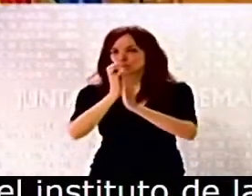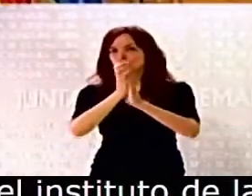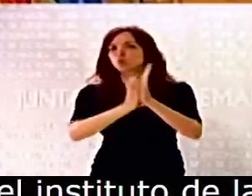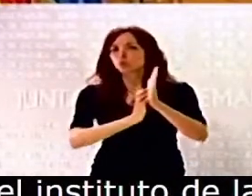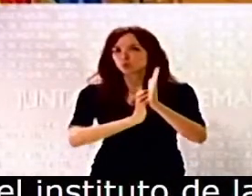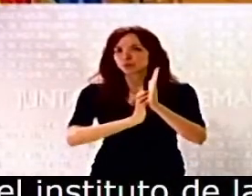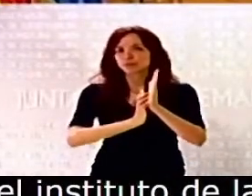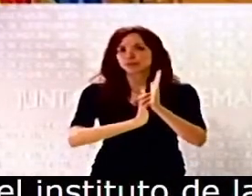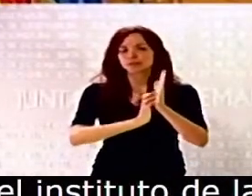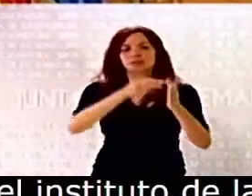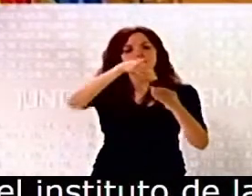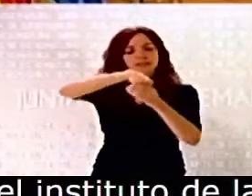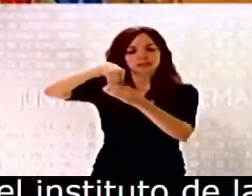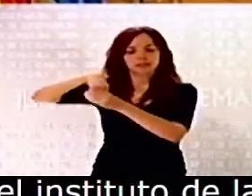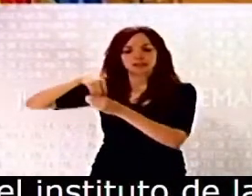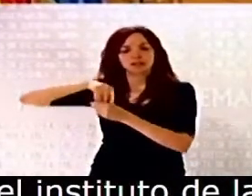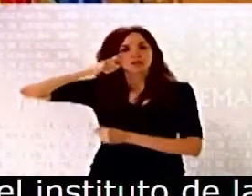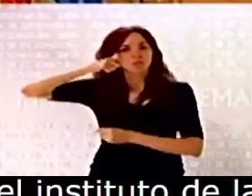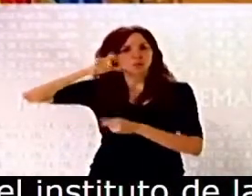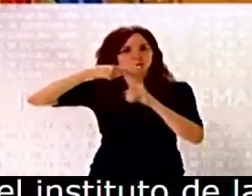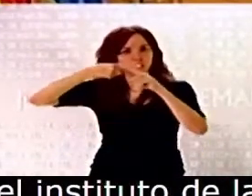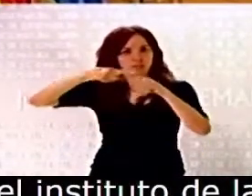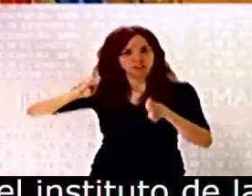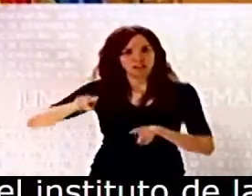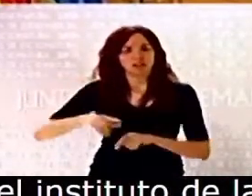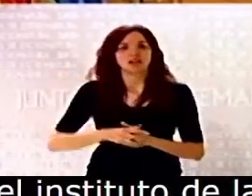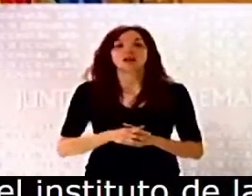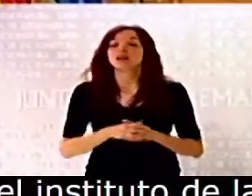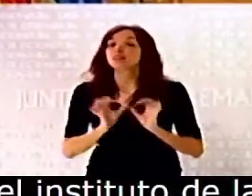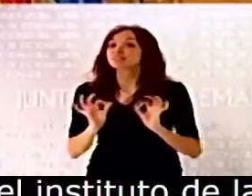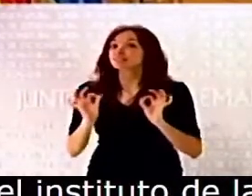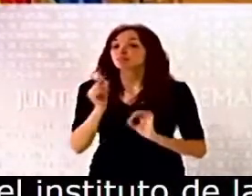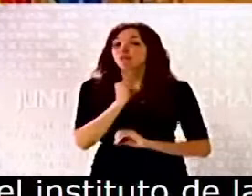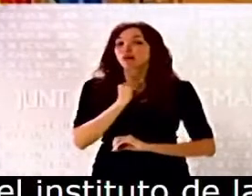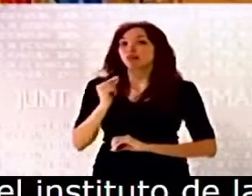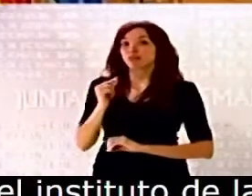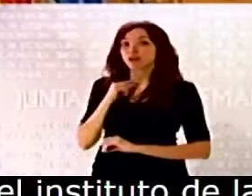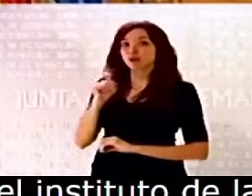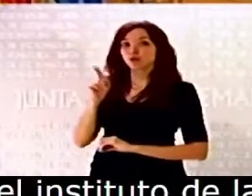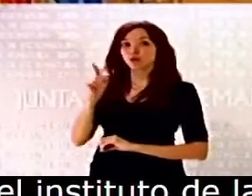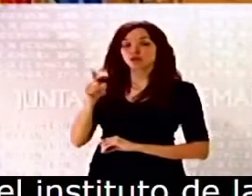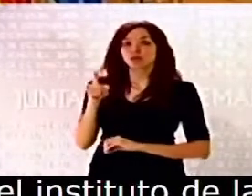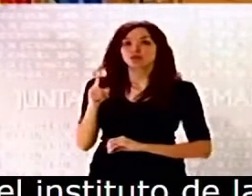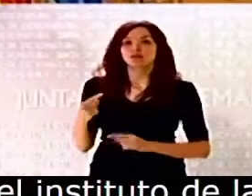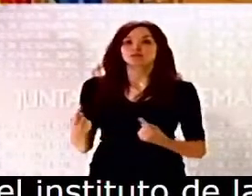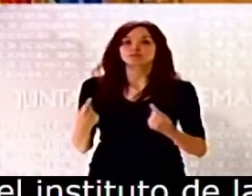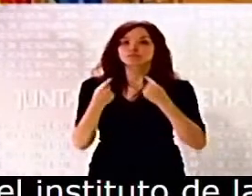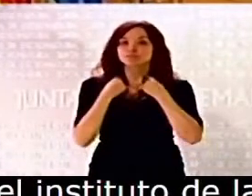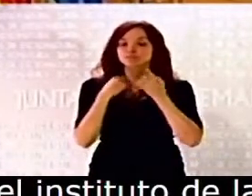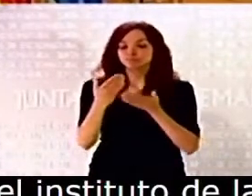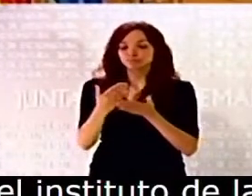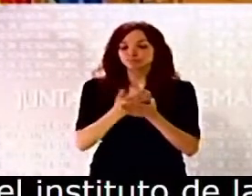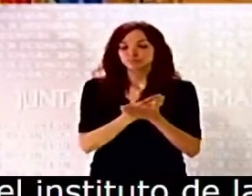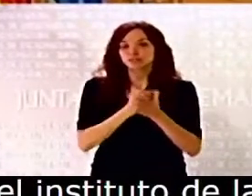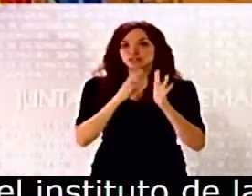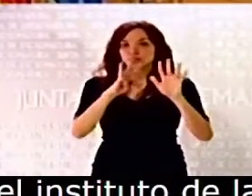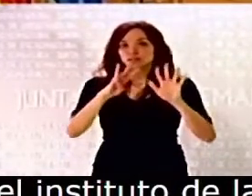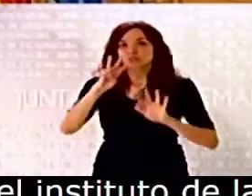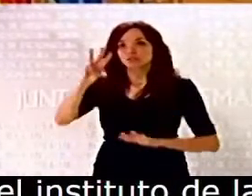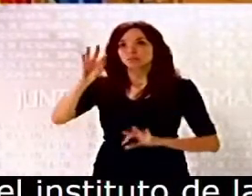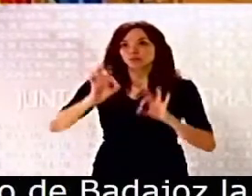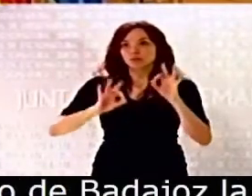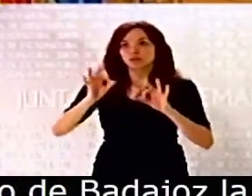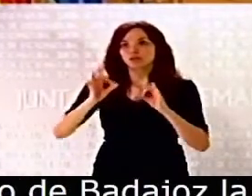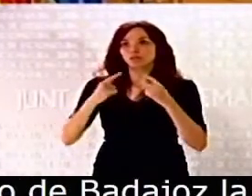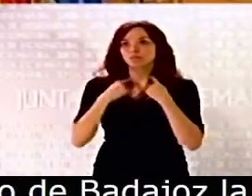los distintos municipios y afirmaba que en el caso concreto de Badajoz la pérdida de ingresos sería casi del 83% y